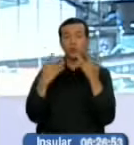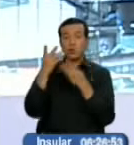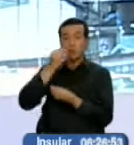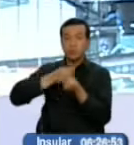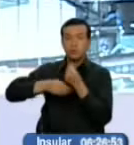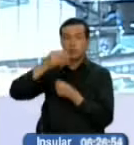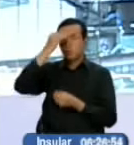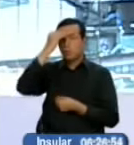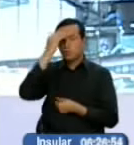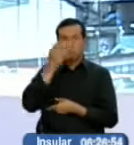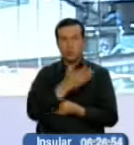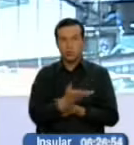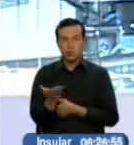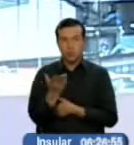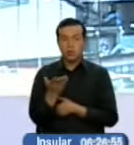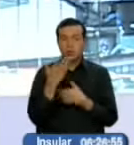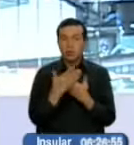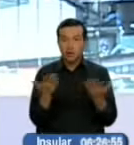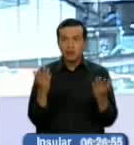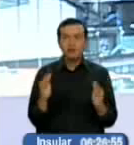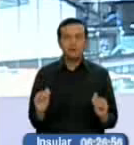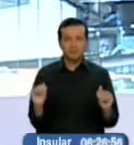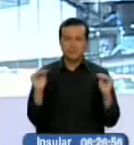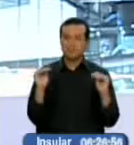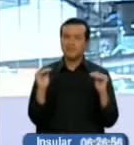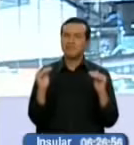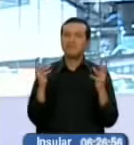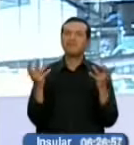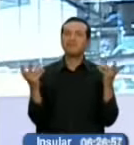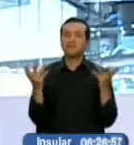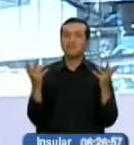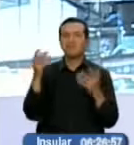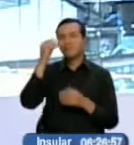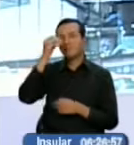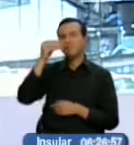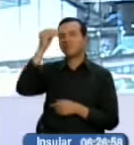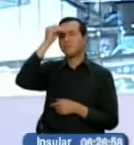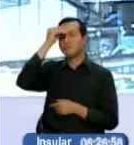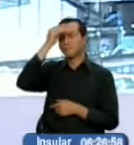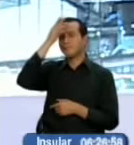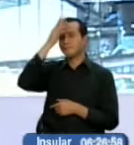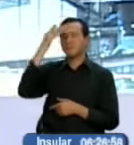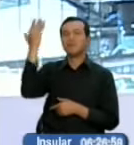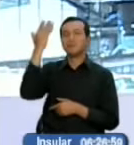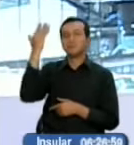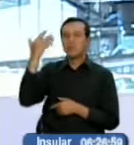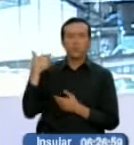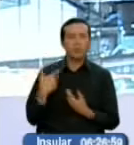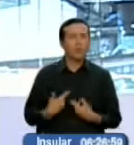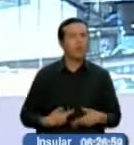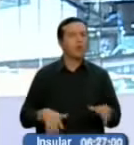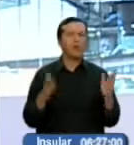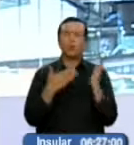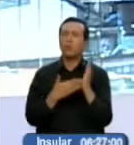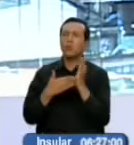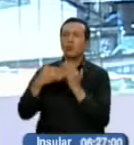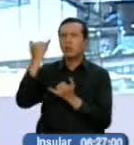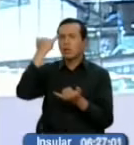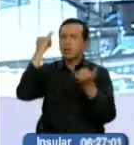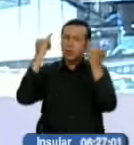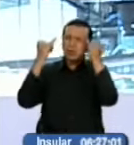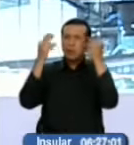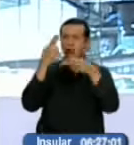en educación, ahí es donde se construye también el conocimiento para lo que es cualquier tipo de emprendimiento,